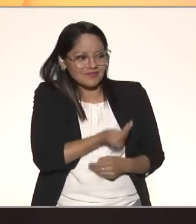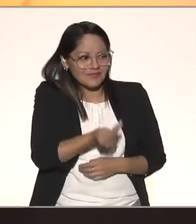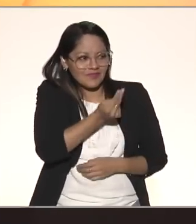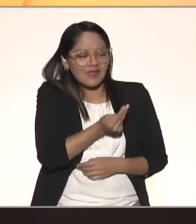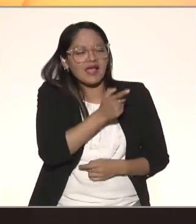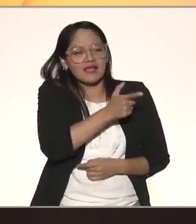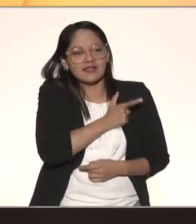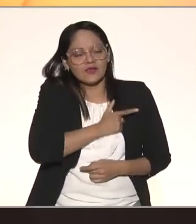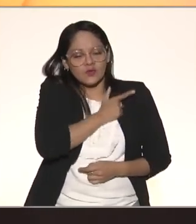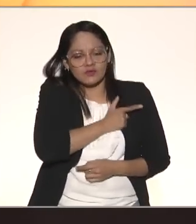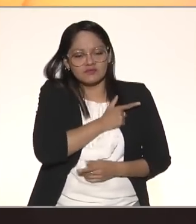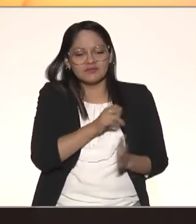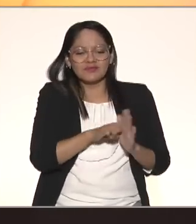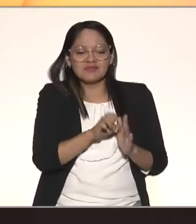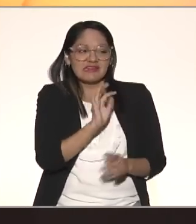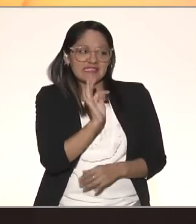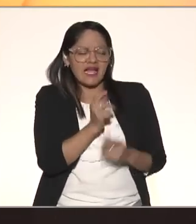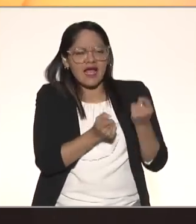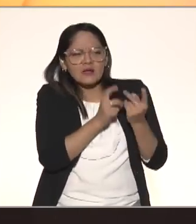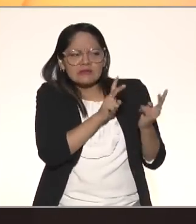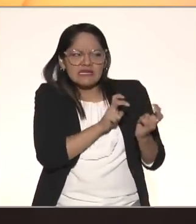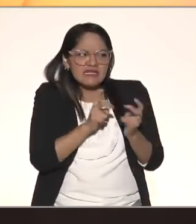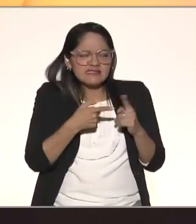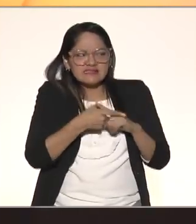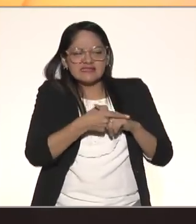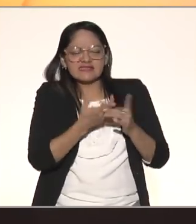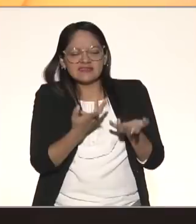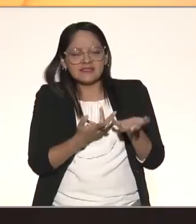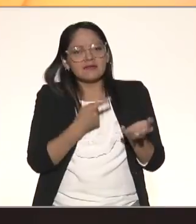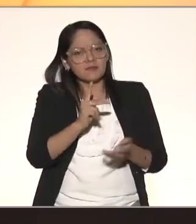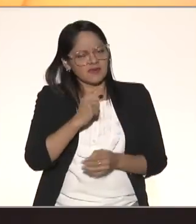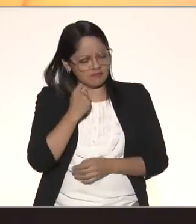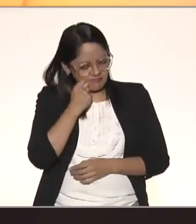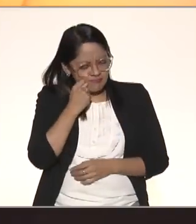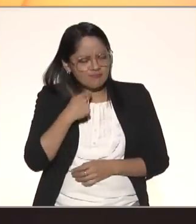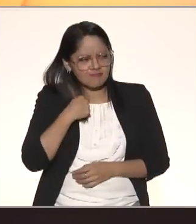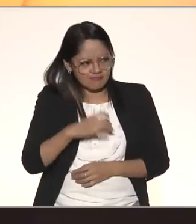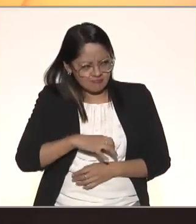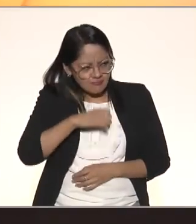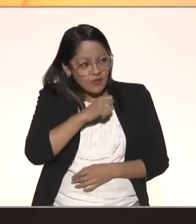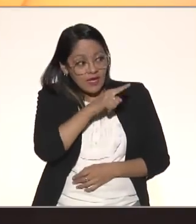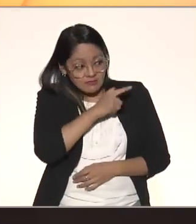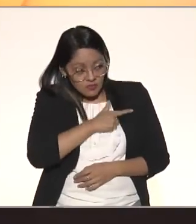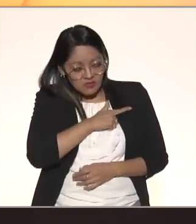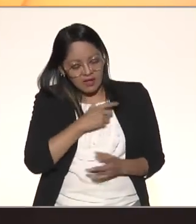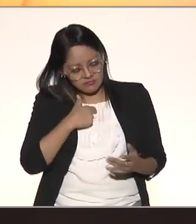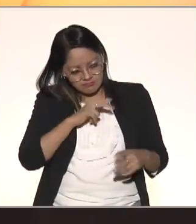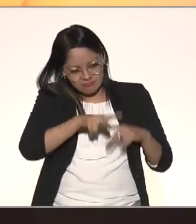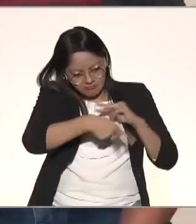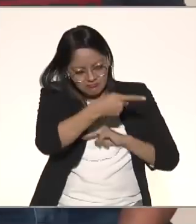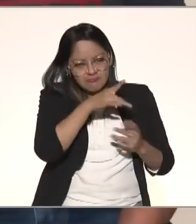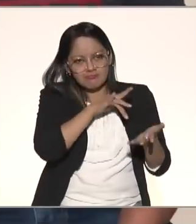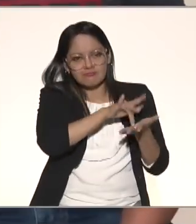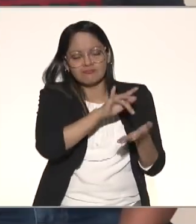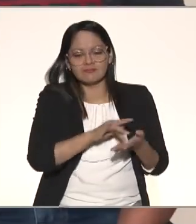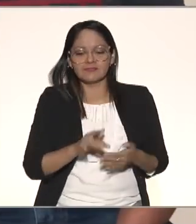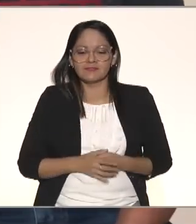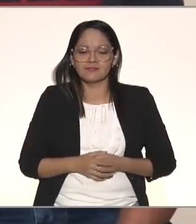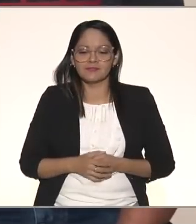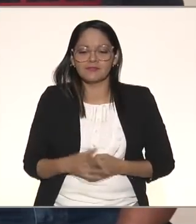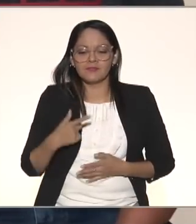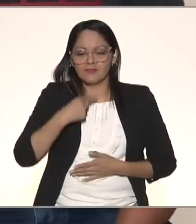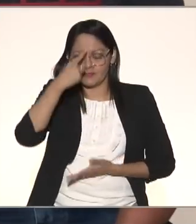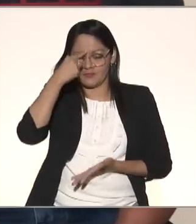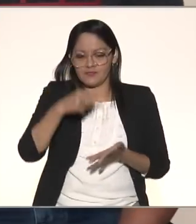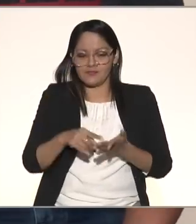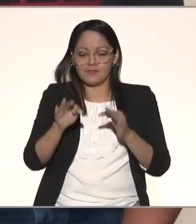no seamos muy compatibles en ciertos gustos, pero yo lo hago porque sé que a él lo podría hacer feliz. Yo creo que